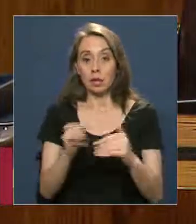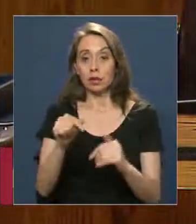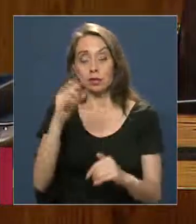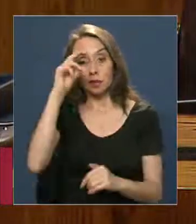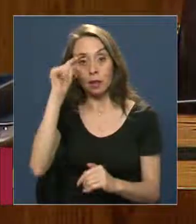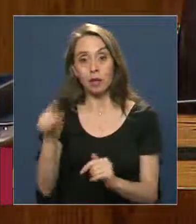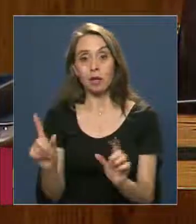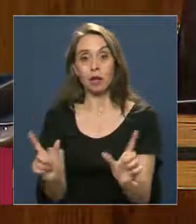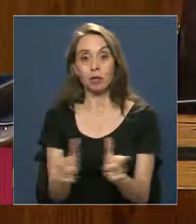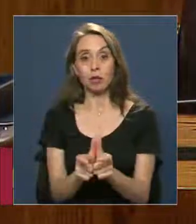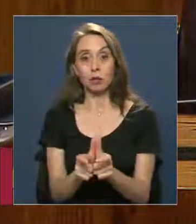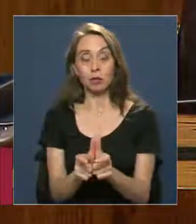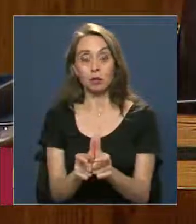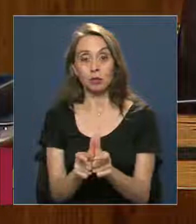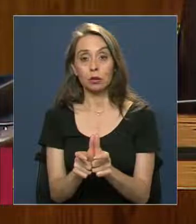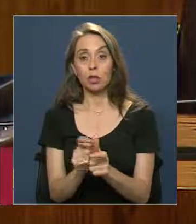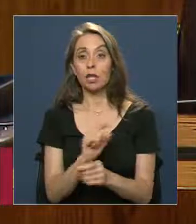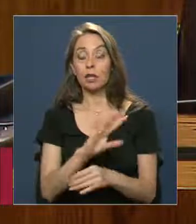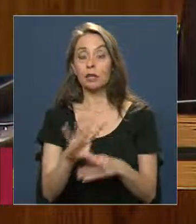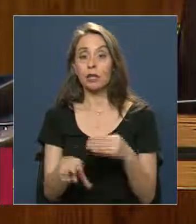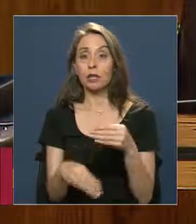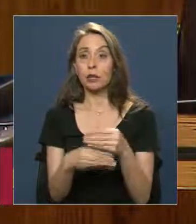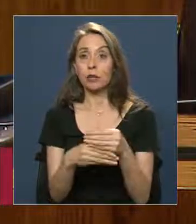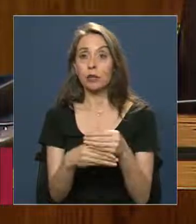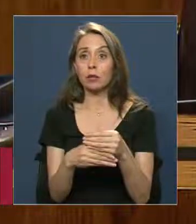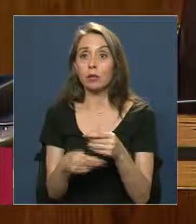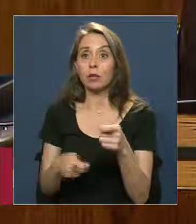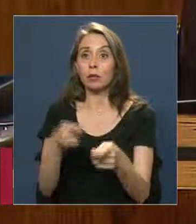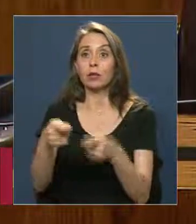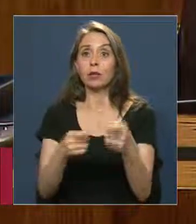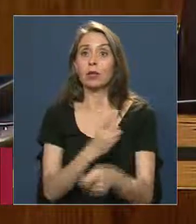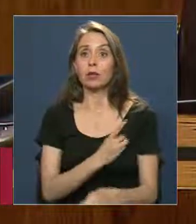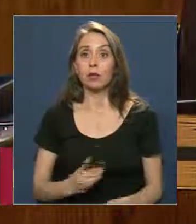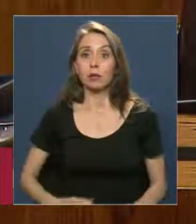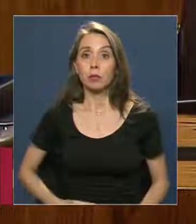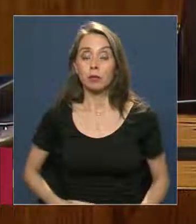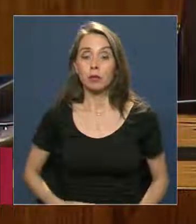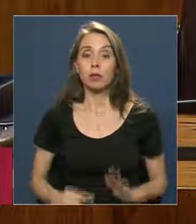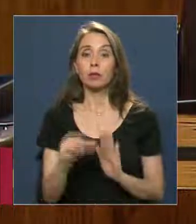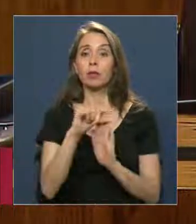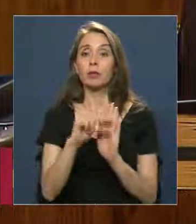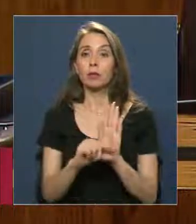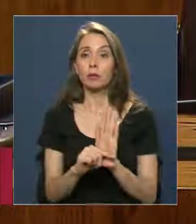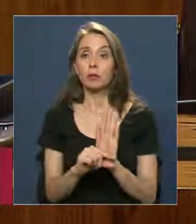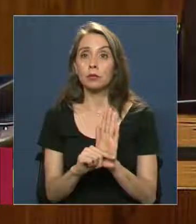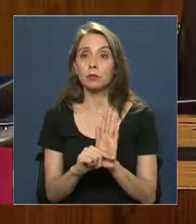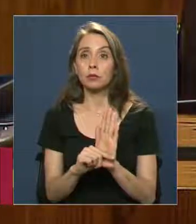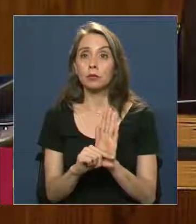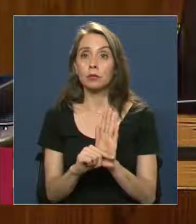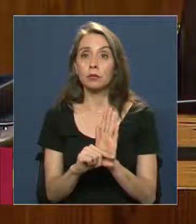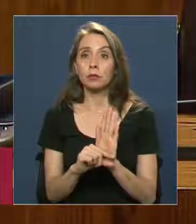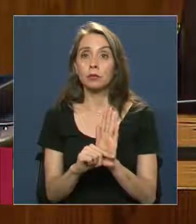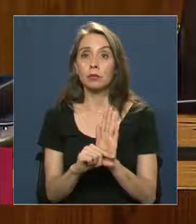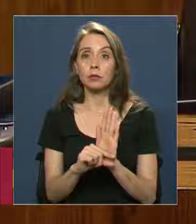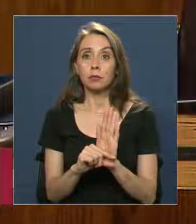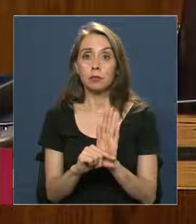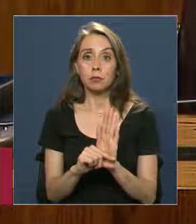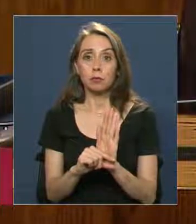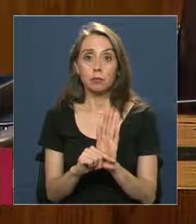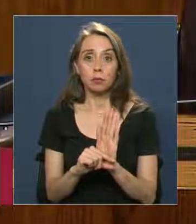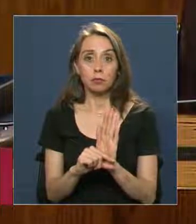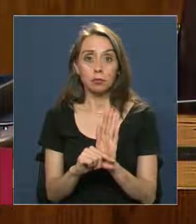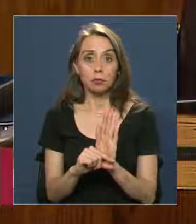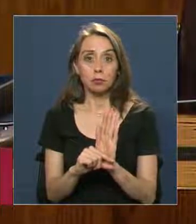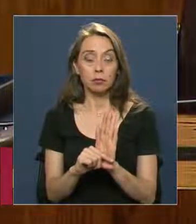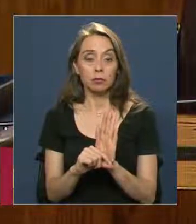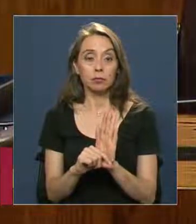la comisión, se agregaron por mociones parlamentarias indicaciones que incluyeron la incitación al odio